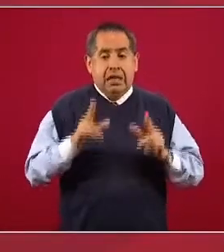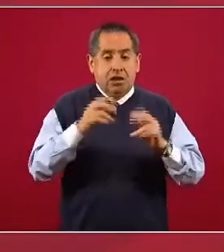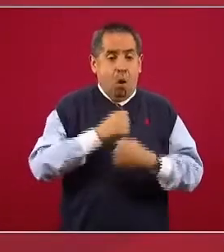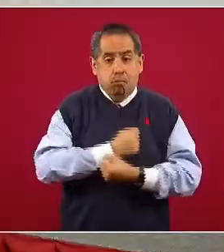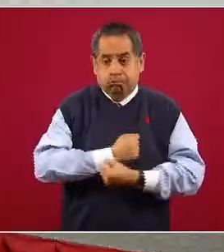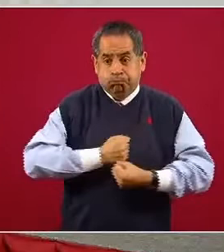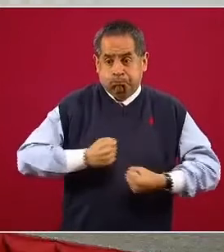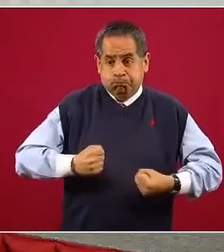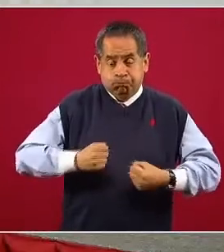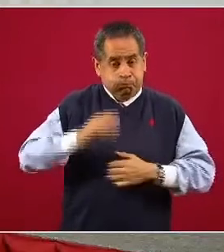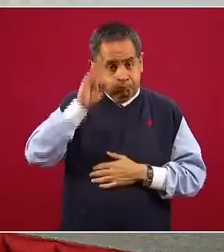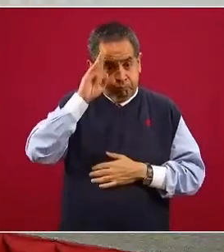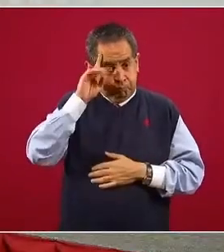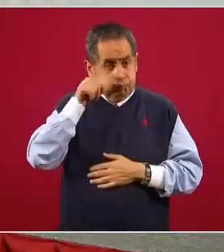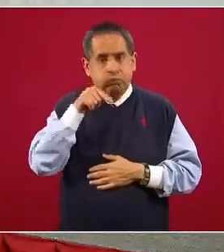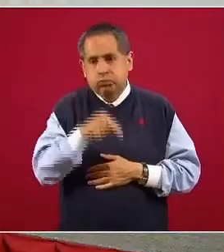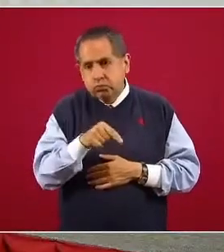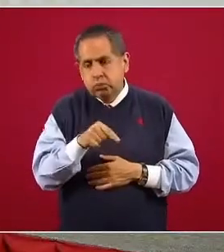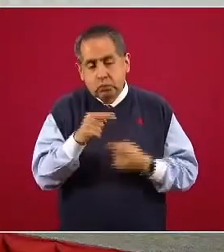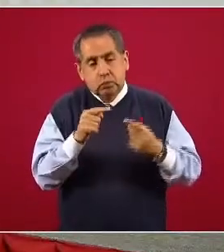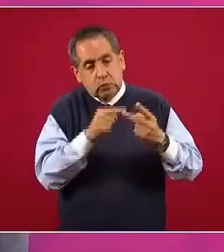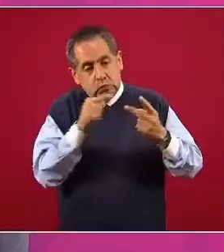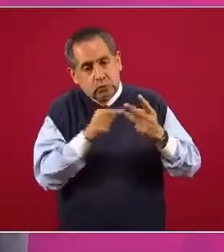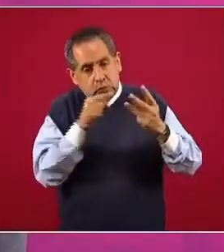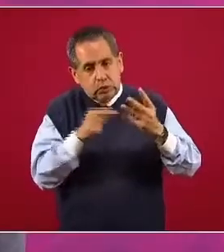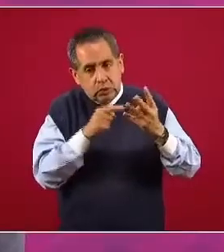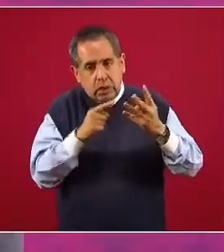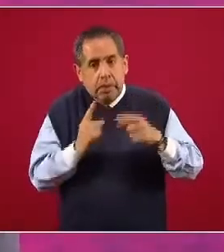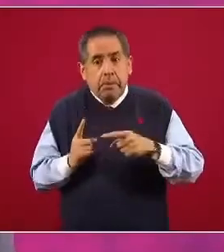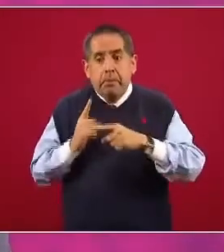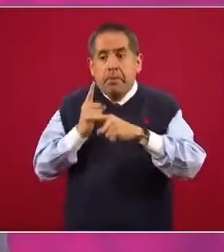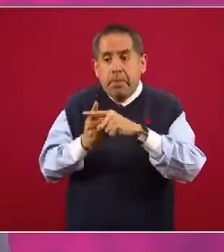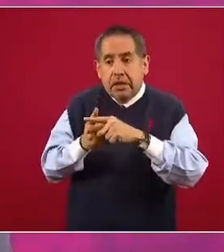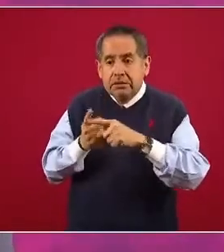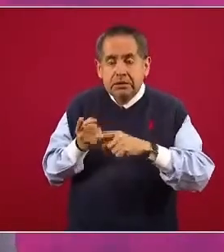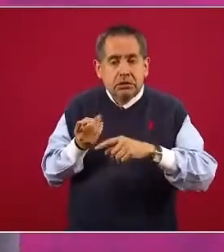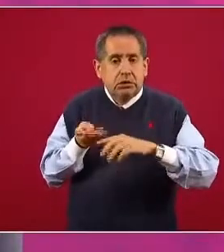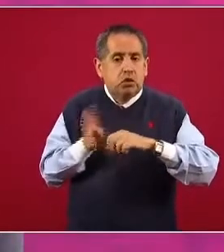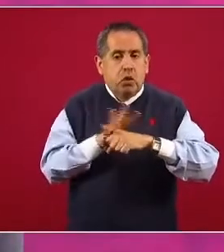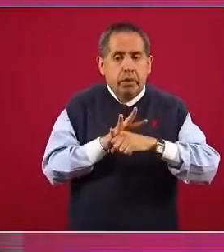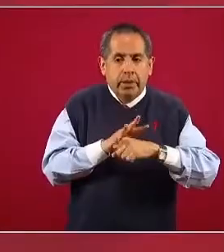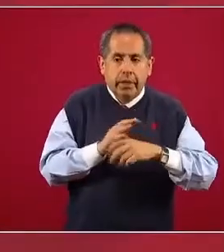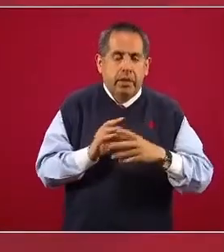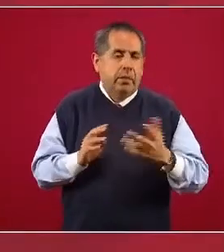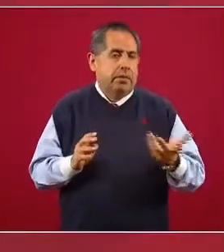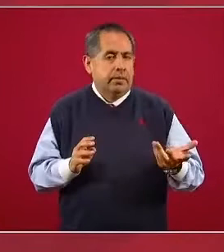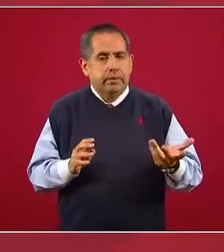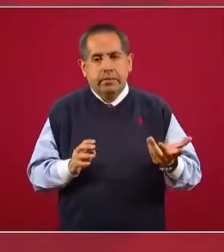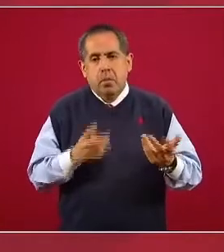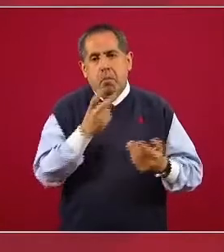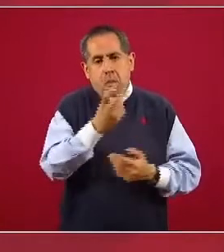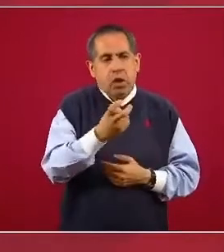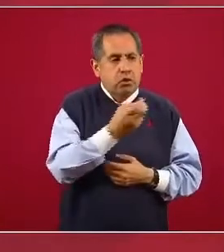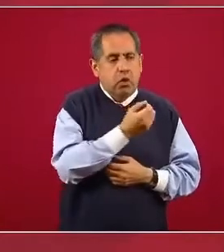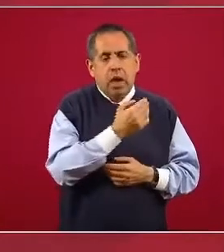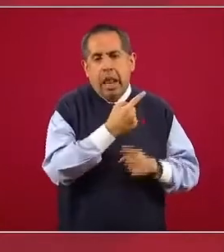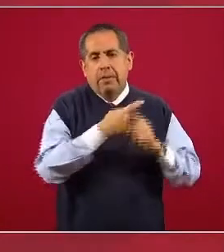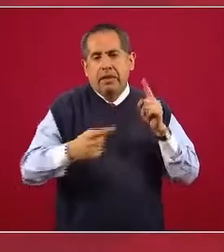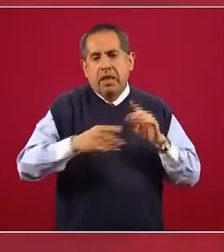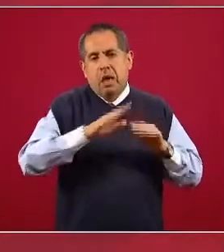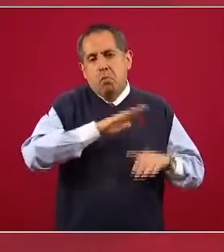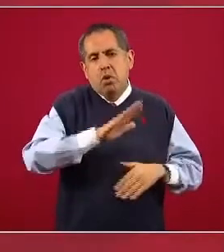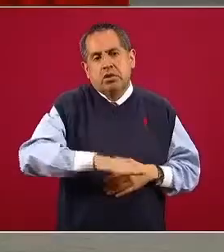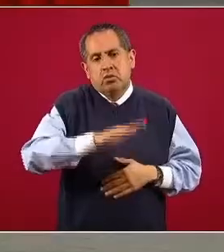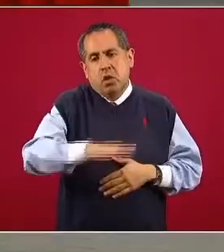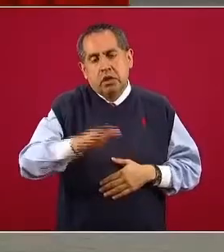con la obesidad, y este conglomerado de afecciones explica la mitad de la mortalidad en México todos